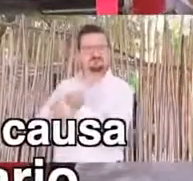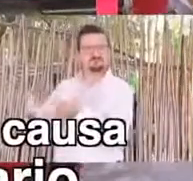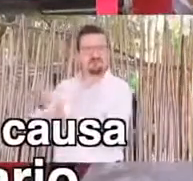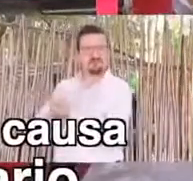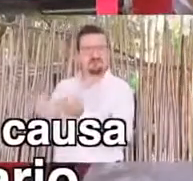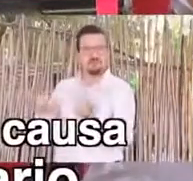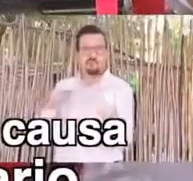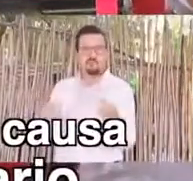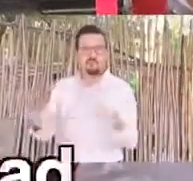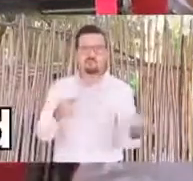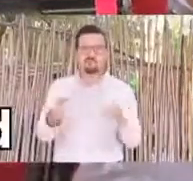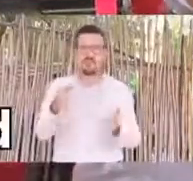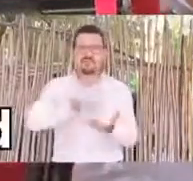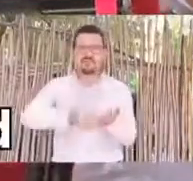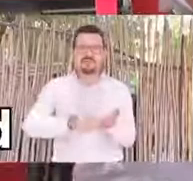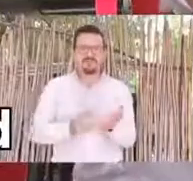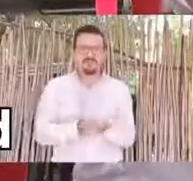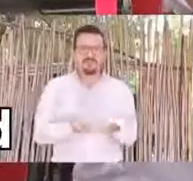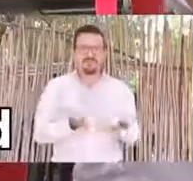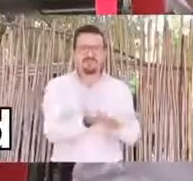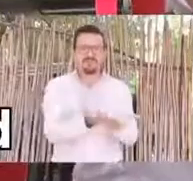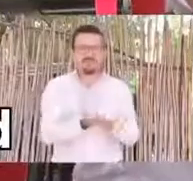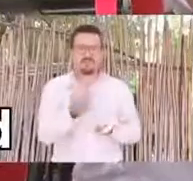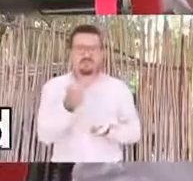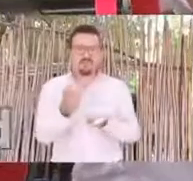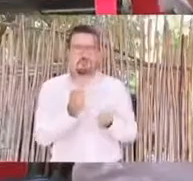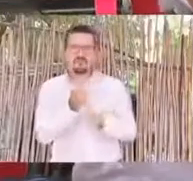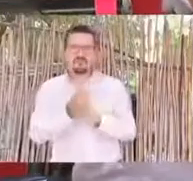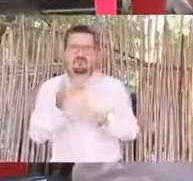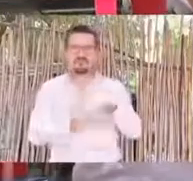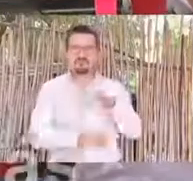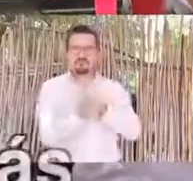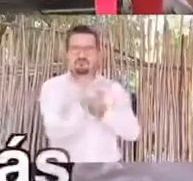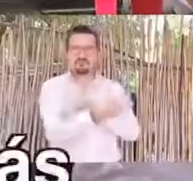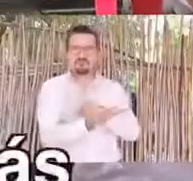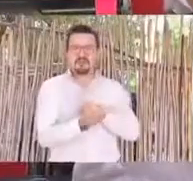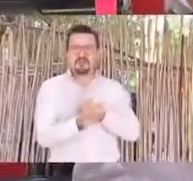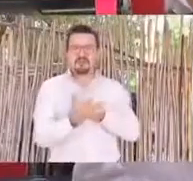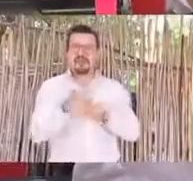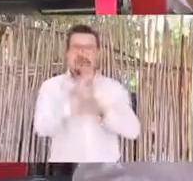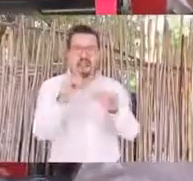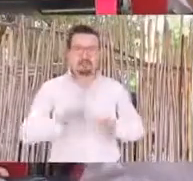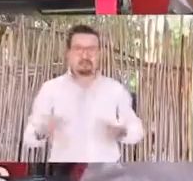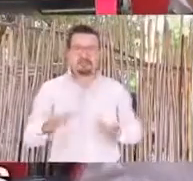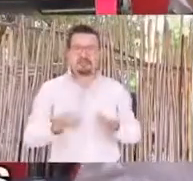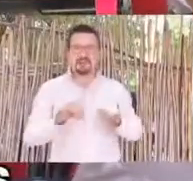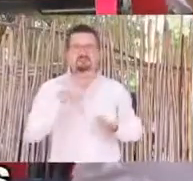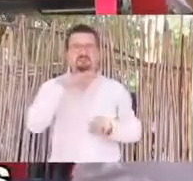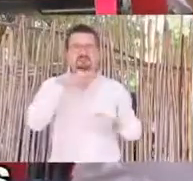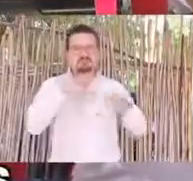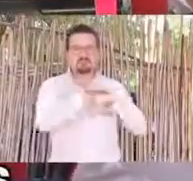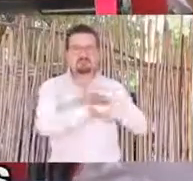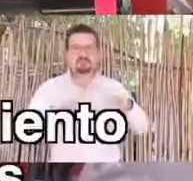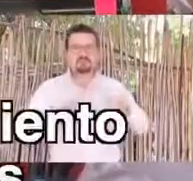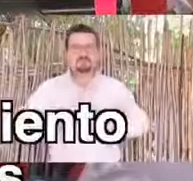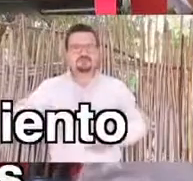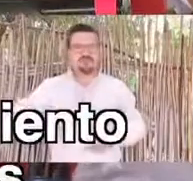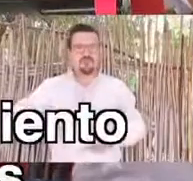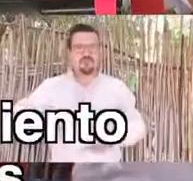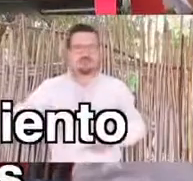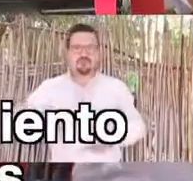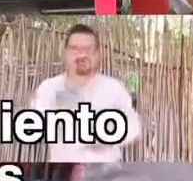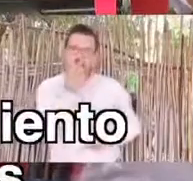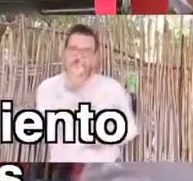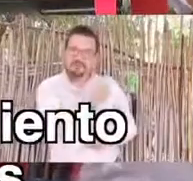conflicto comunitario ni una oportunidad para el donde nunca más la corrupción de los gobernantes sea